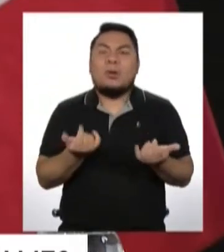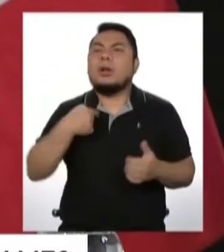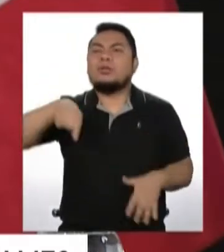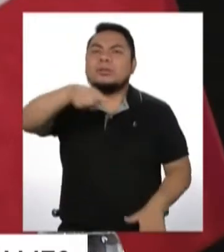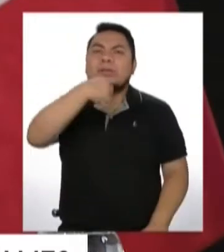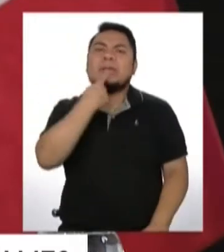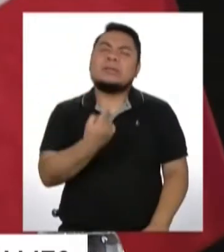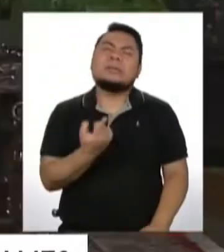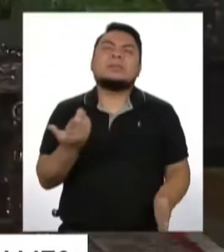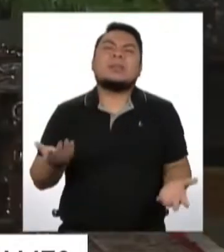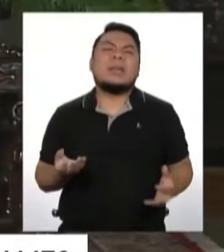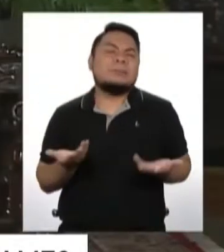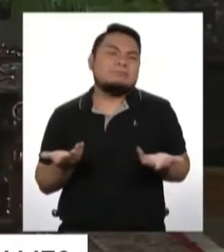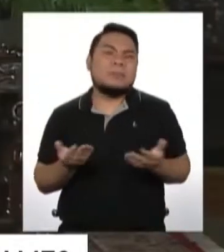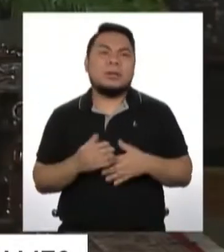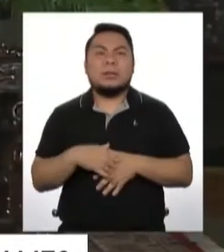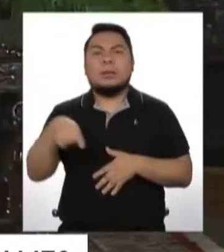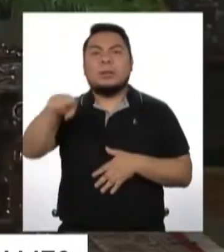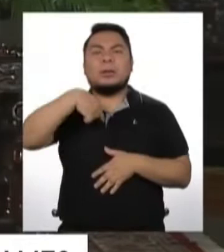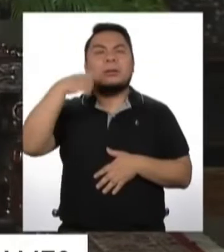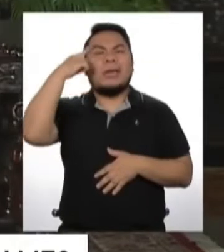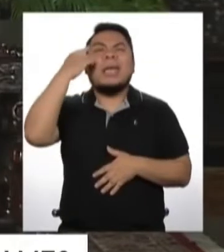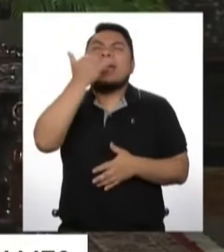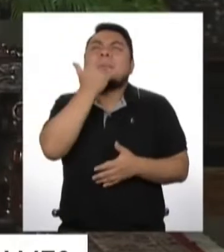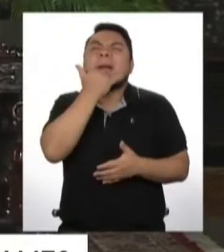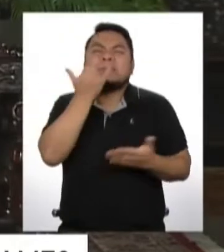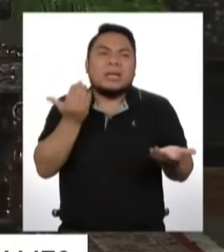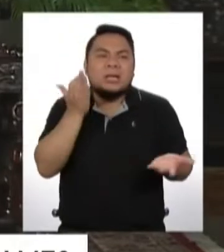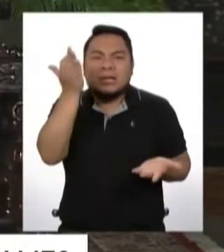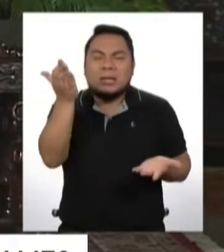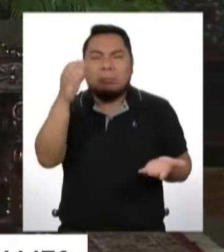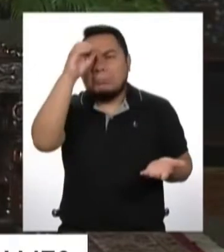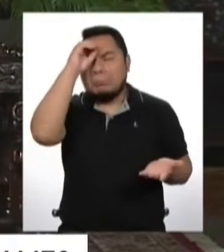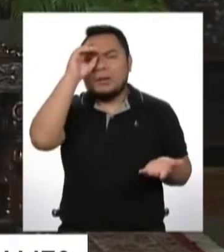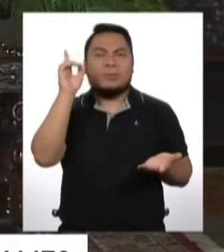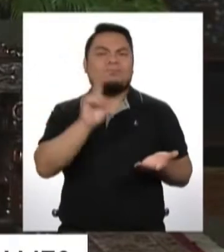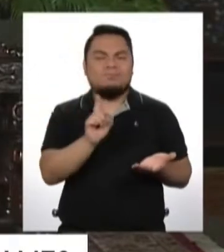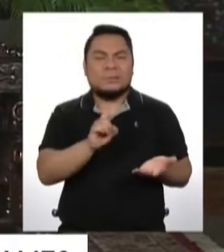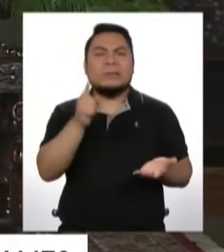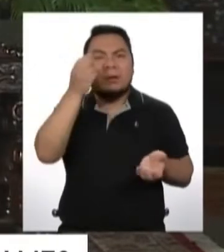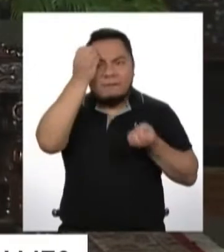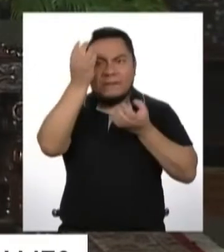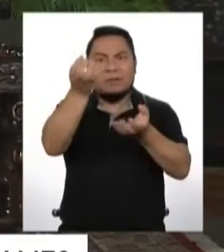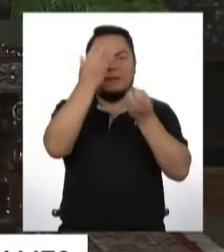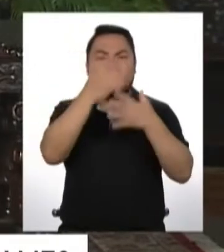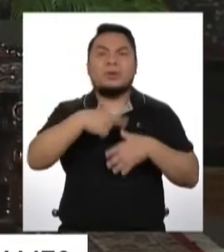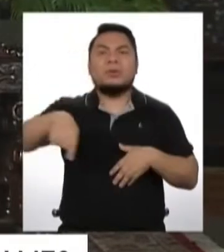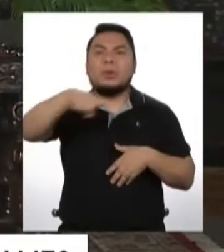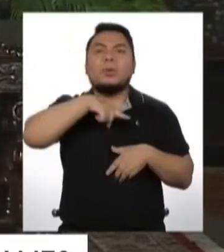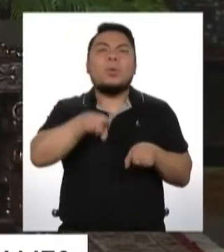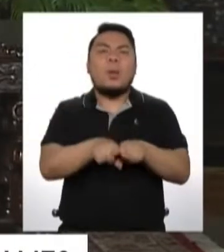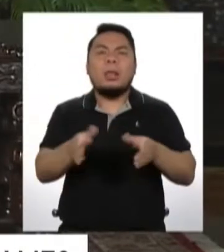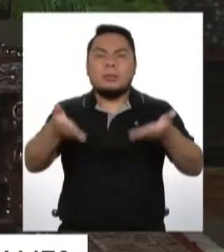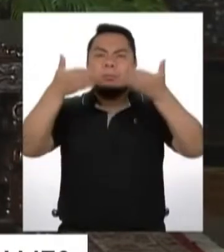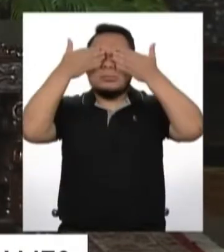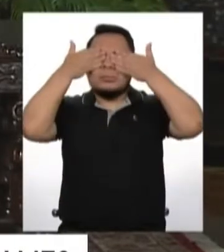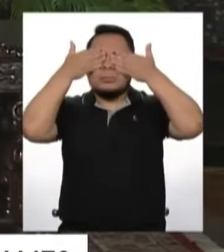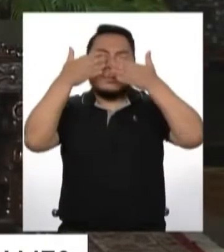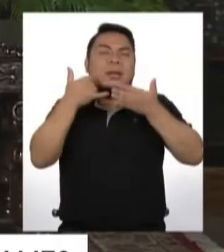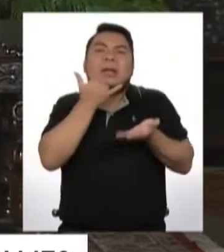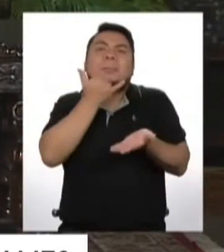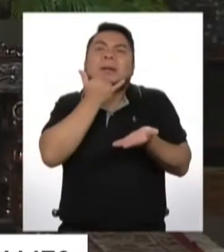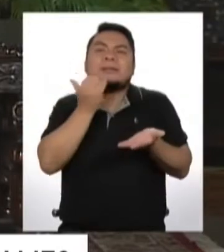es, en primer lugar, no saber qué va a pasar, ¿no? Es decir, estamos con los ojos vendados y no sabemos qué